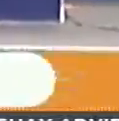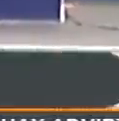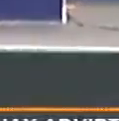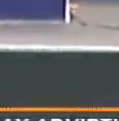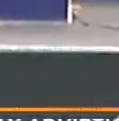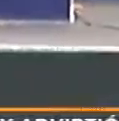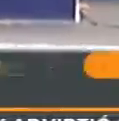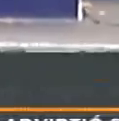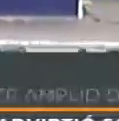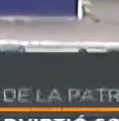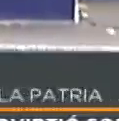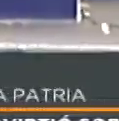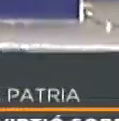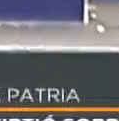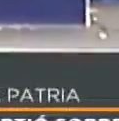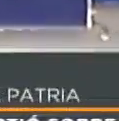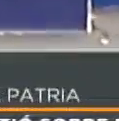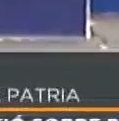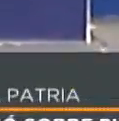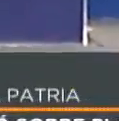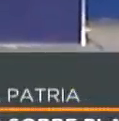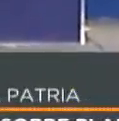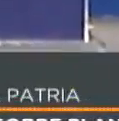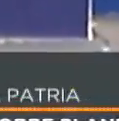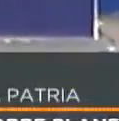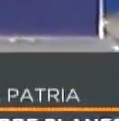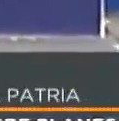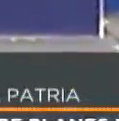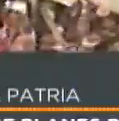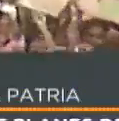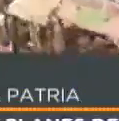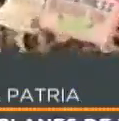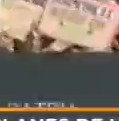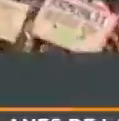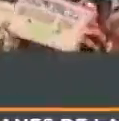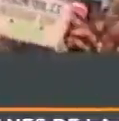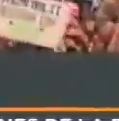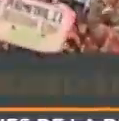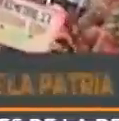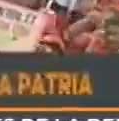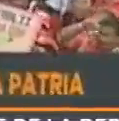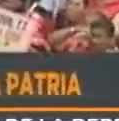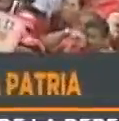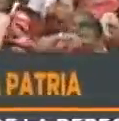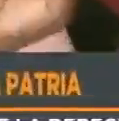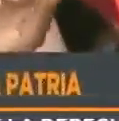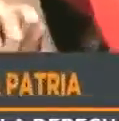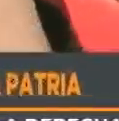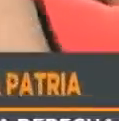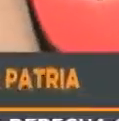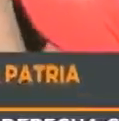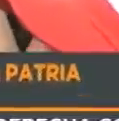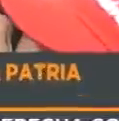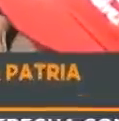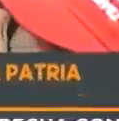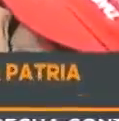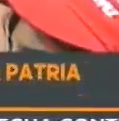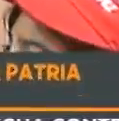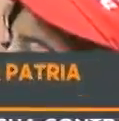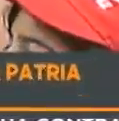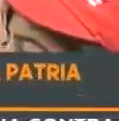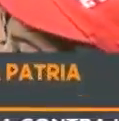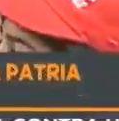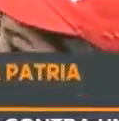domingo 20 de mayo vamos a triunfar otra vez. Vamos a ganar otra vez junto al pueblo